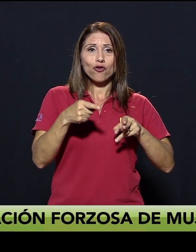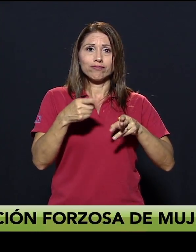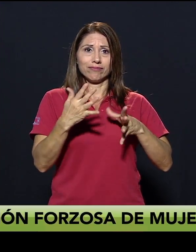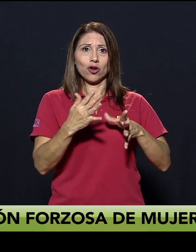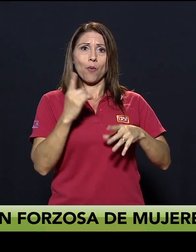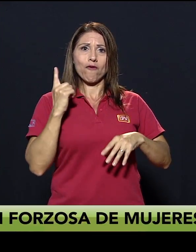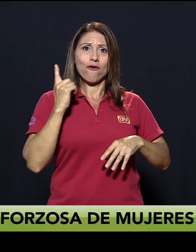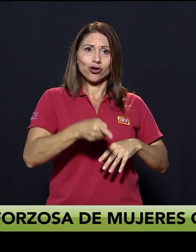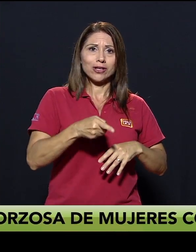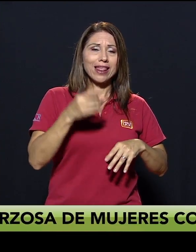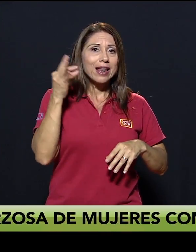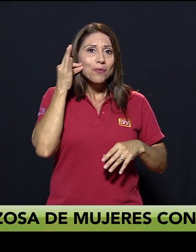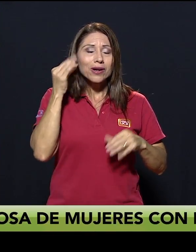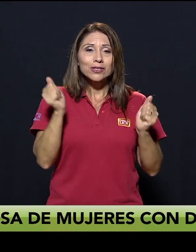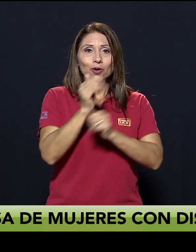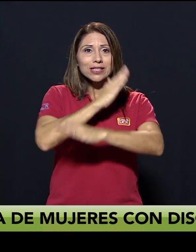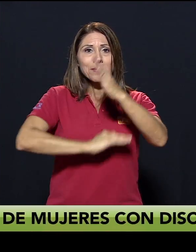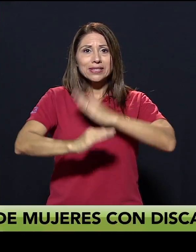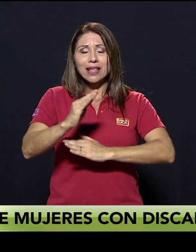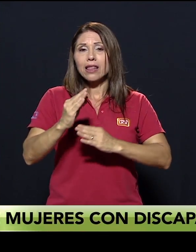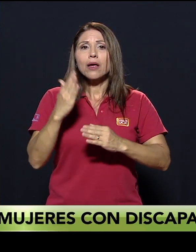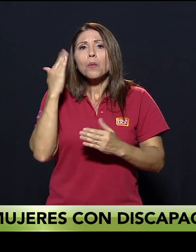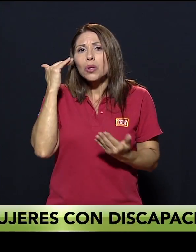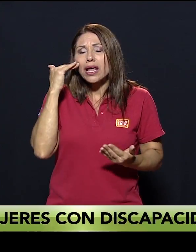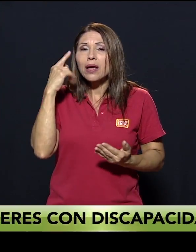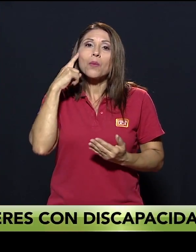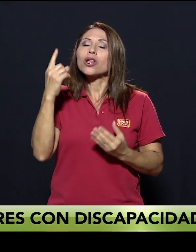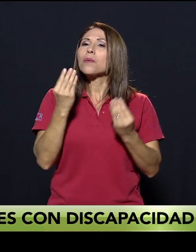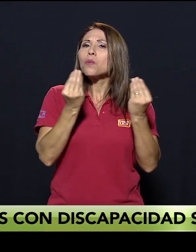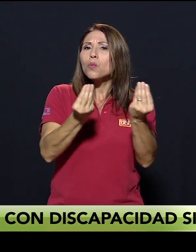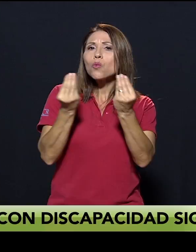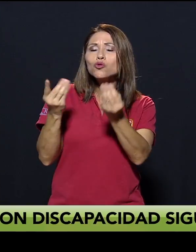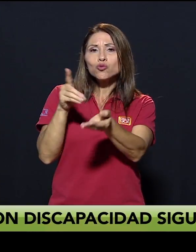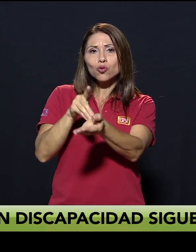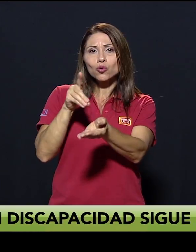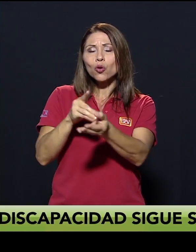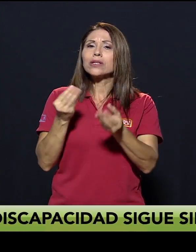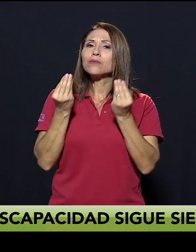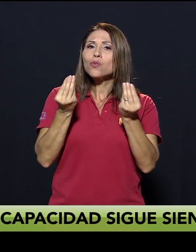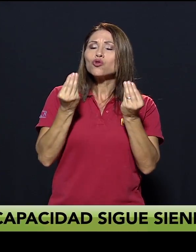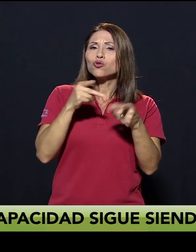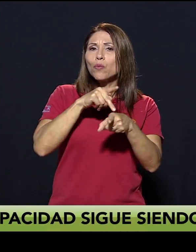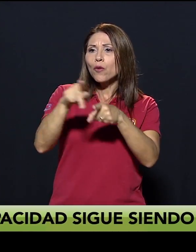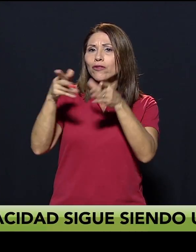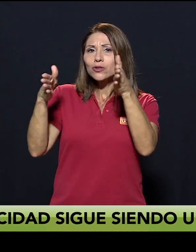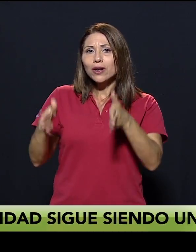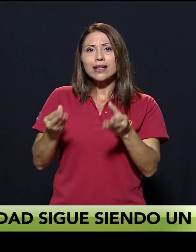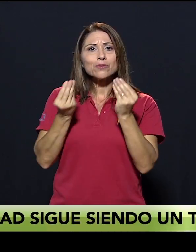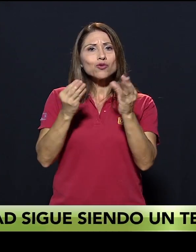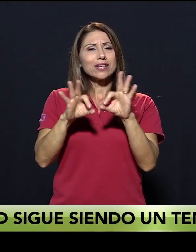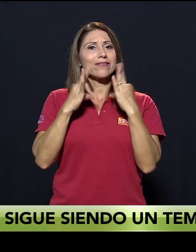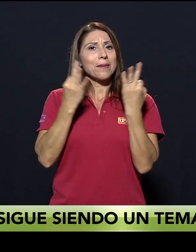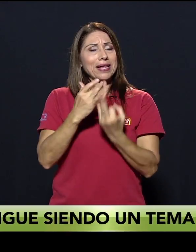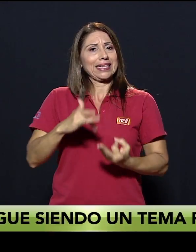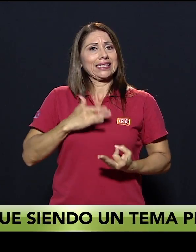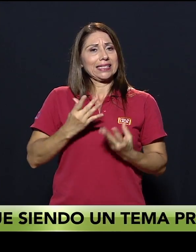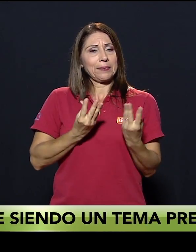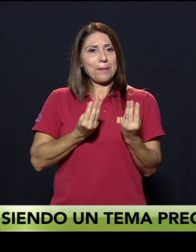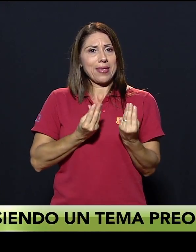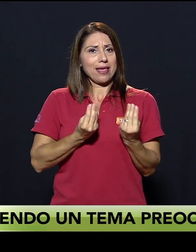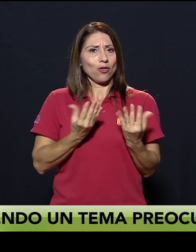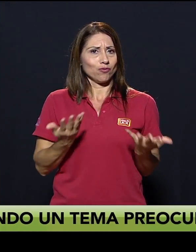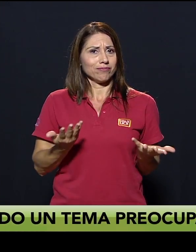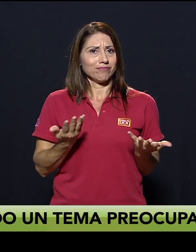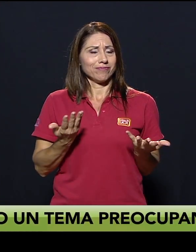las mujeres, ¿verdad? Las mujeres con discapacidad, porque muchos doctores, muchos profesionales, muchas familias tienen